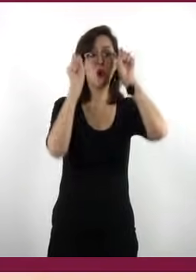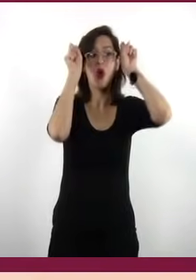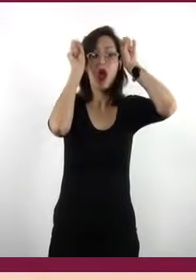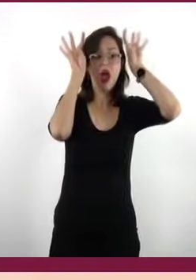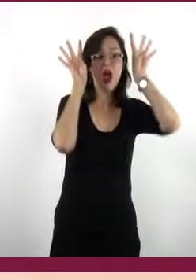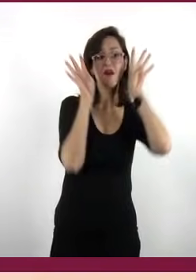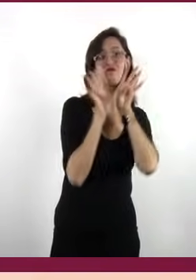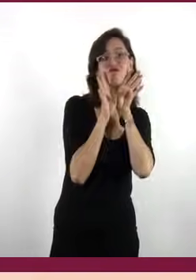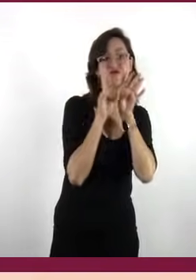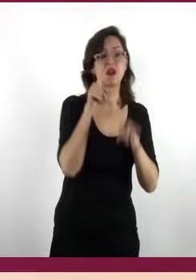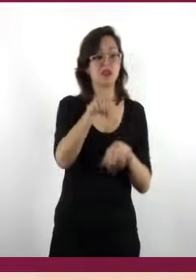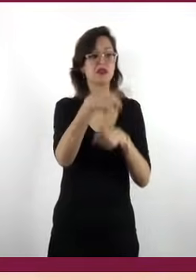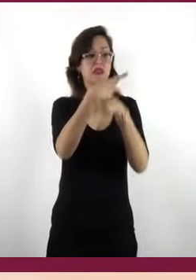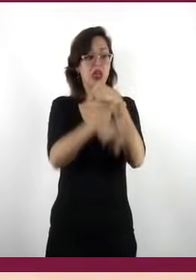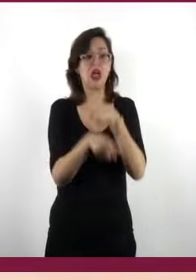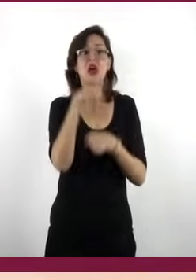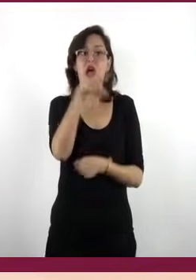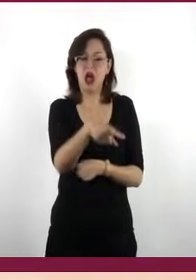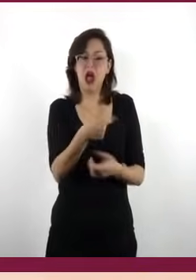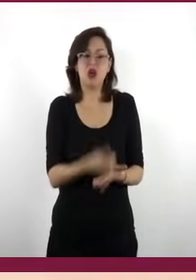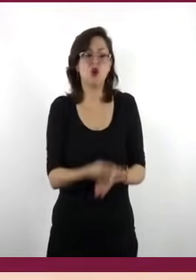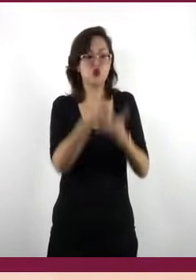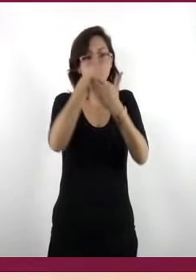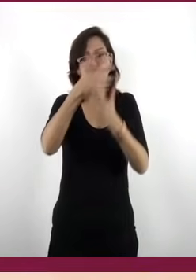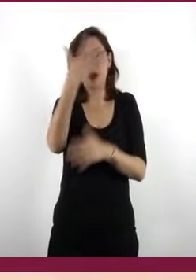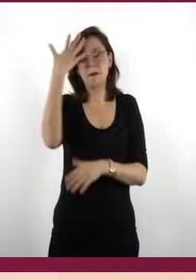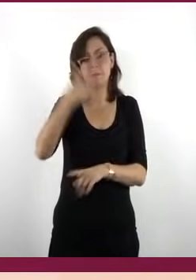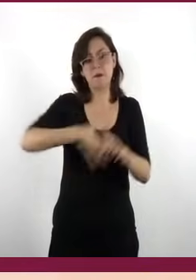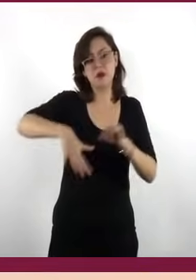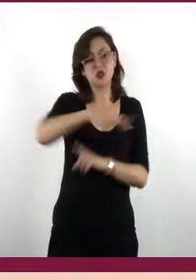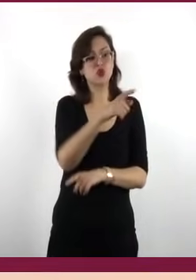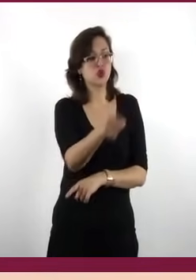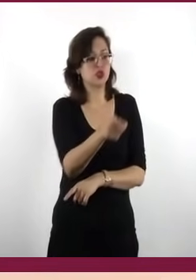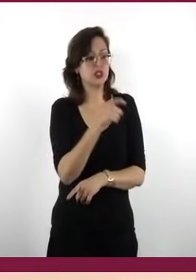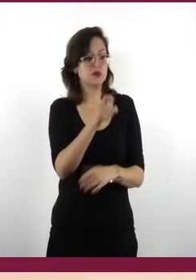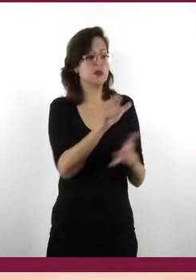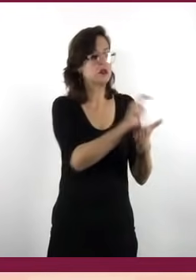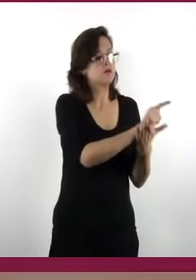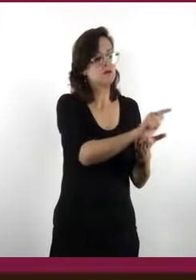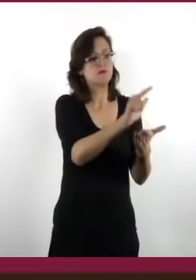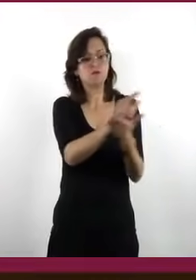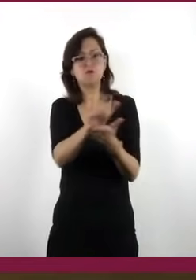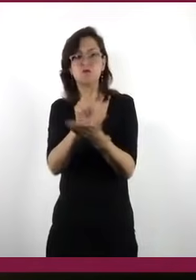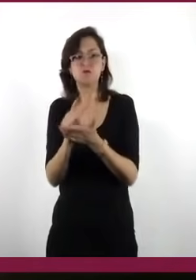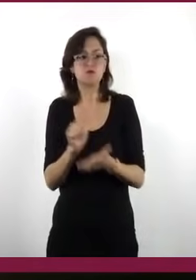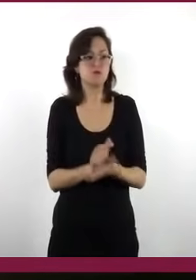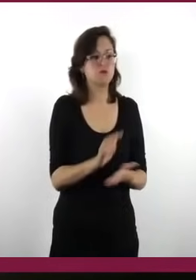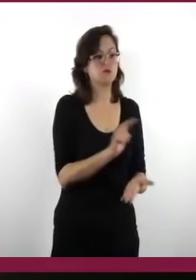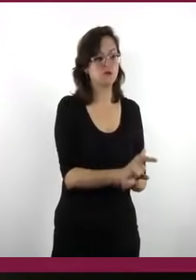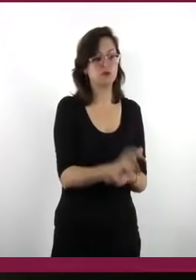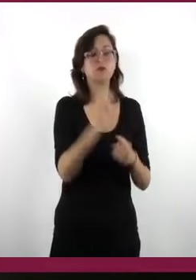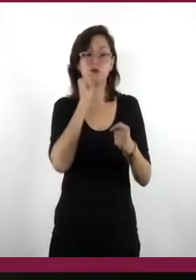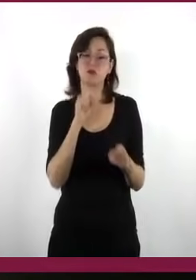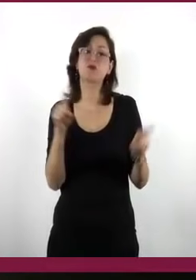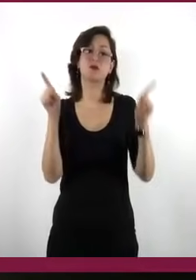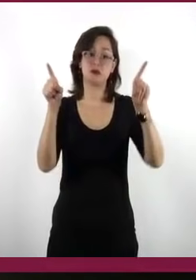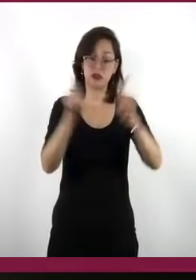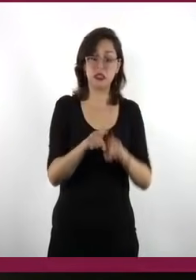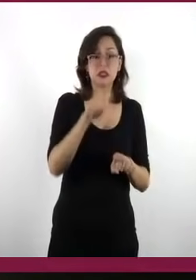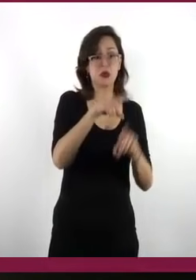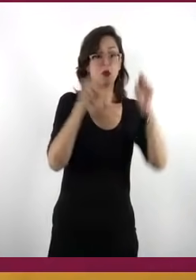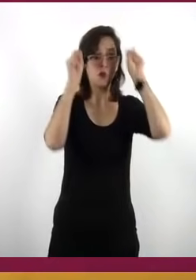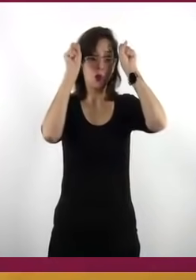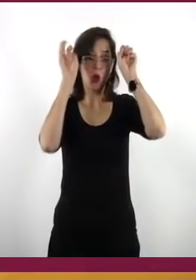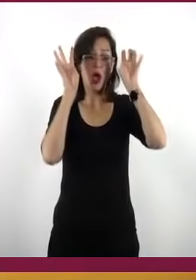especie endémica que mantiene el equilibrio ecológico de Xochimilco y limpia el lugar de insectos. Además, por su capacidad